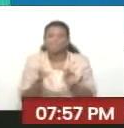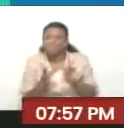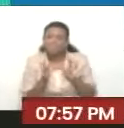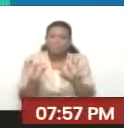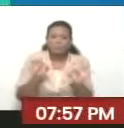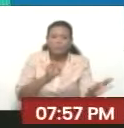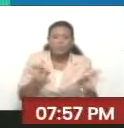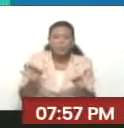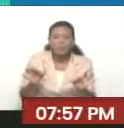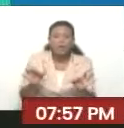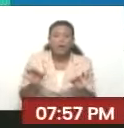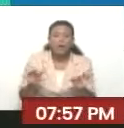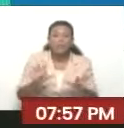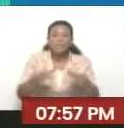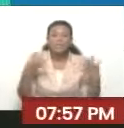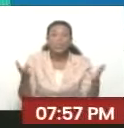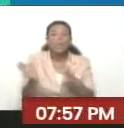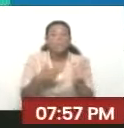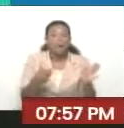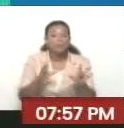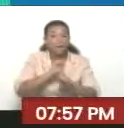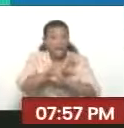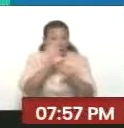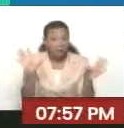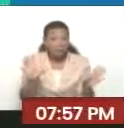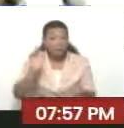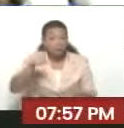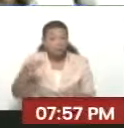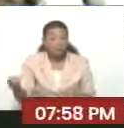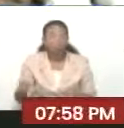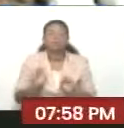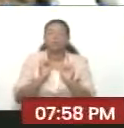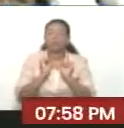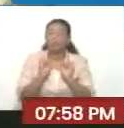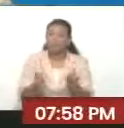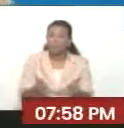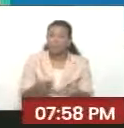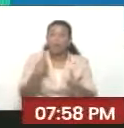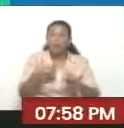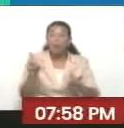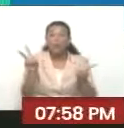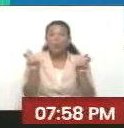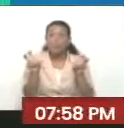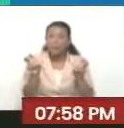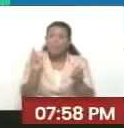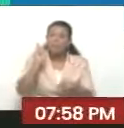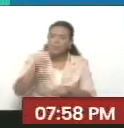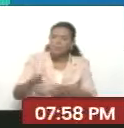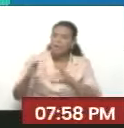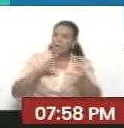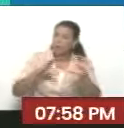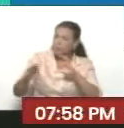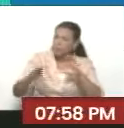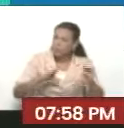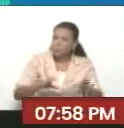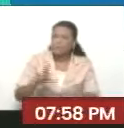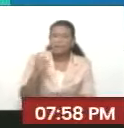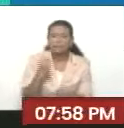interconectadas con todo el país, 19 de marzo, ¿estamos claros? Así es, presidente. Bueno, hay otro temita que veníamos conversando y trabajando,